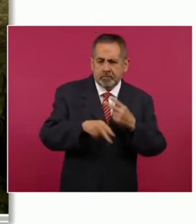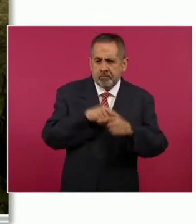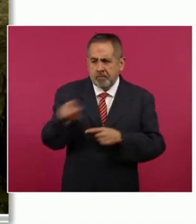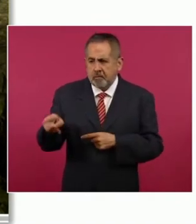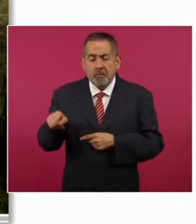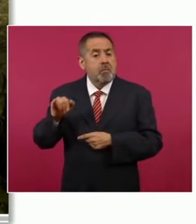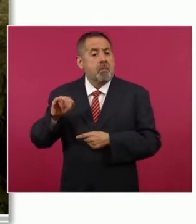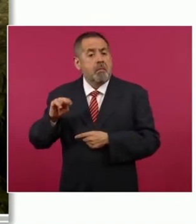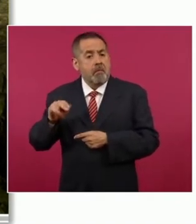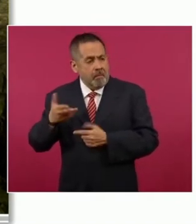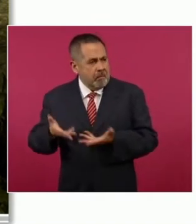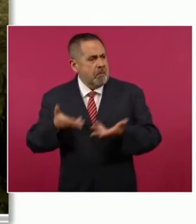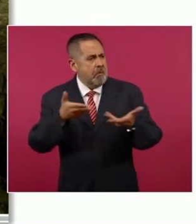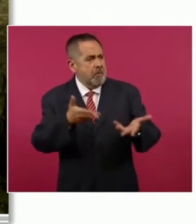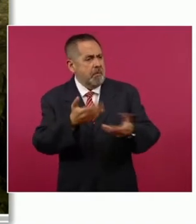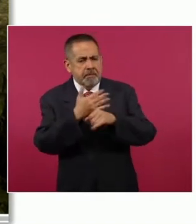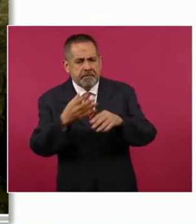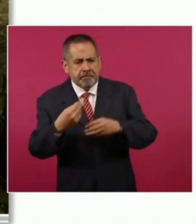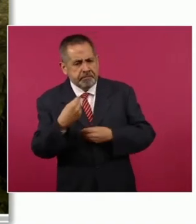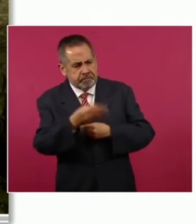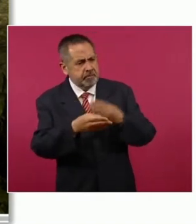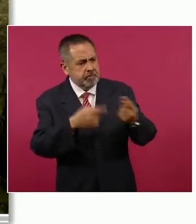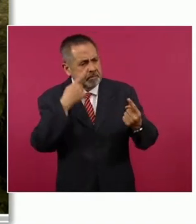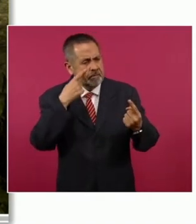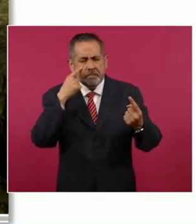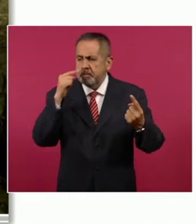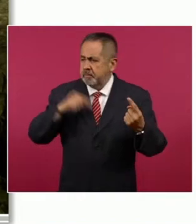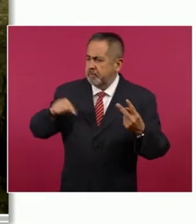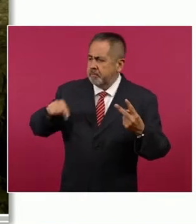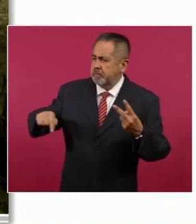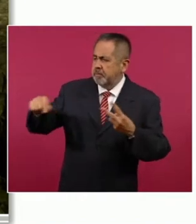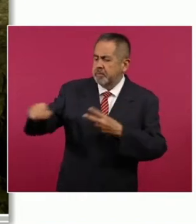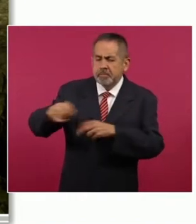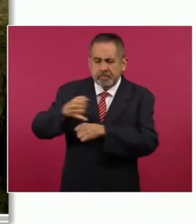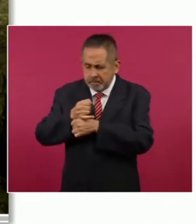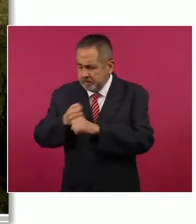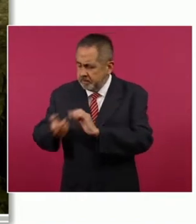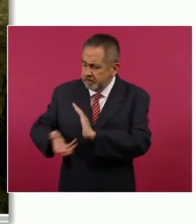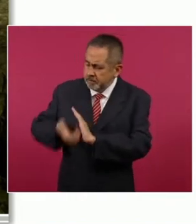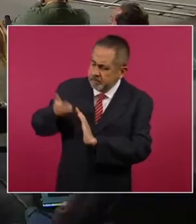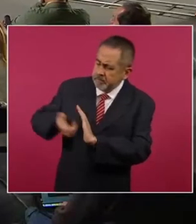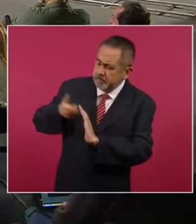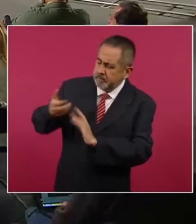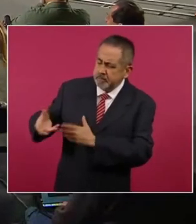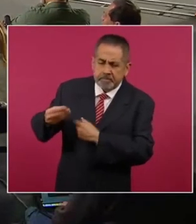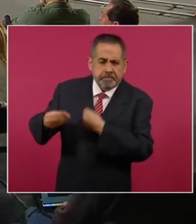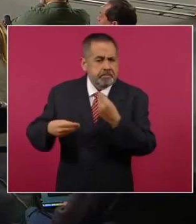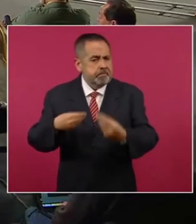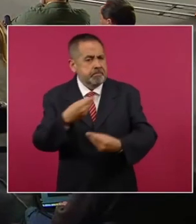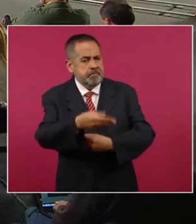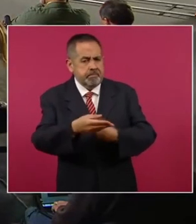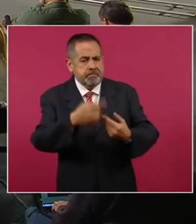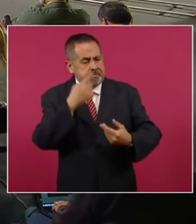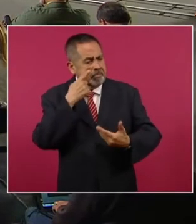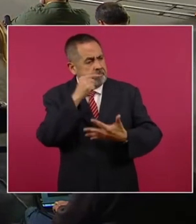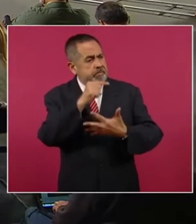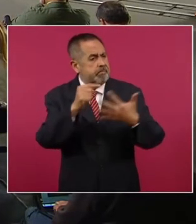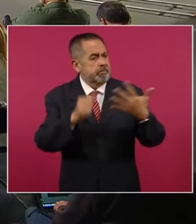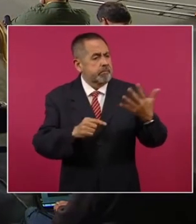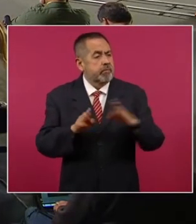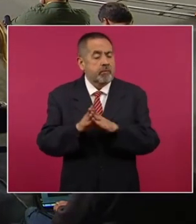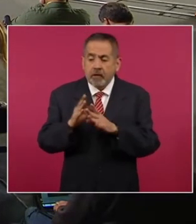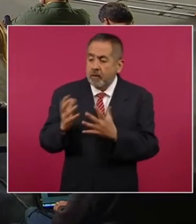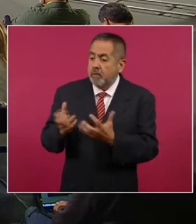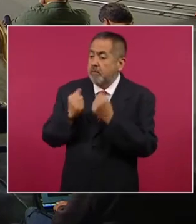INE le proporcionó información de los frentes de excavación, de los procesos de investigación vinculando al salvamento